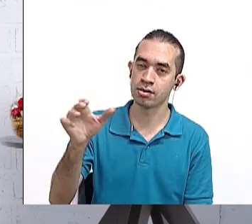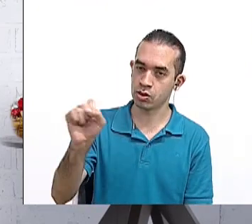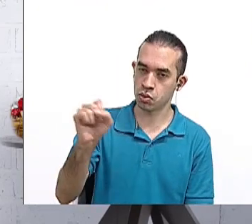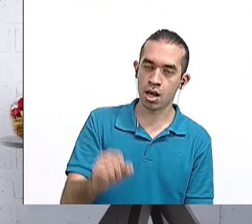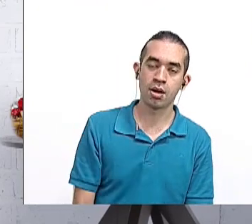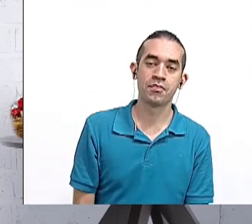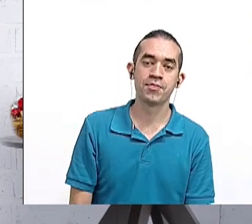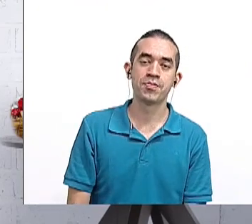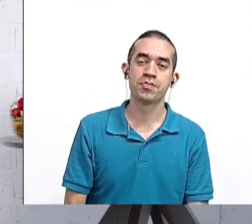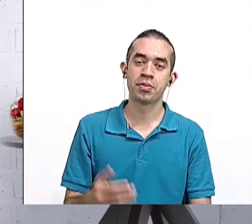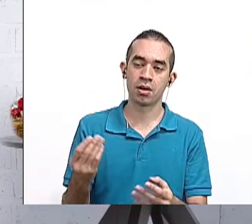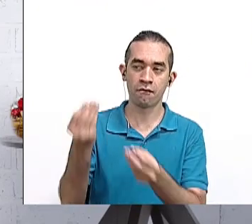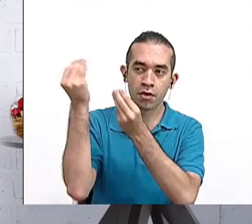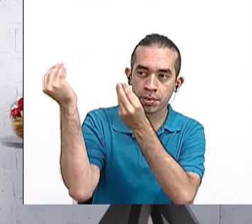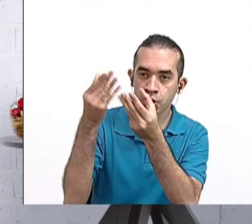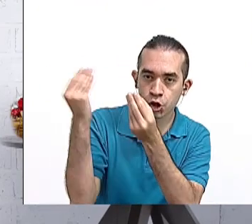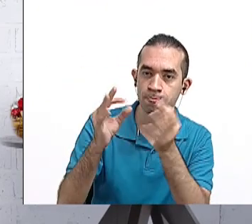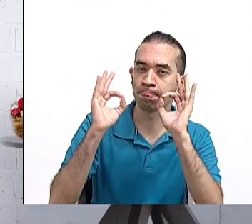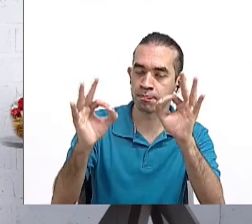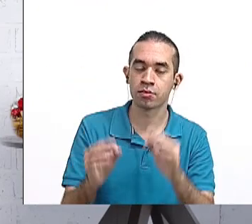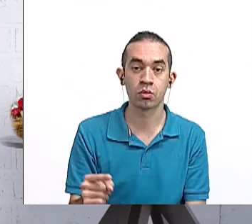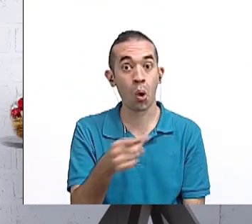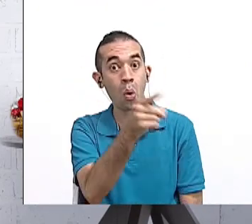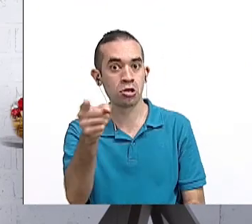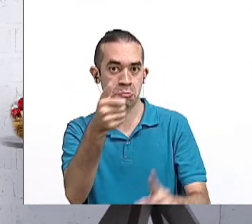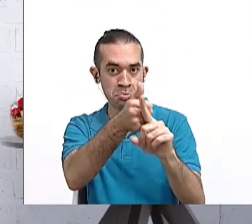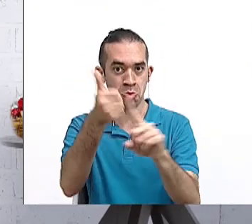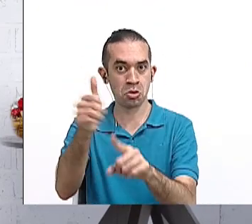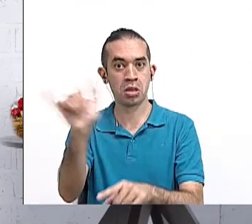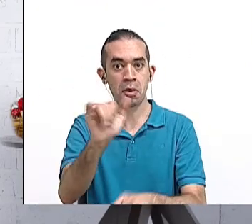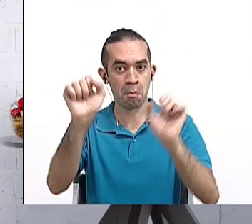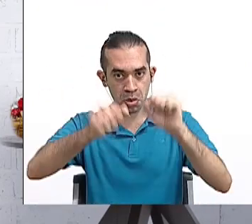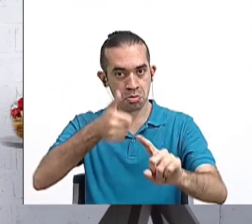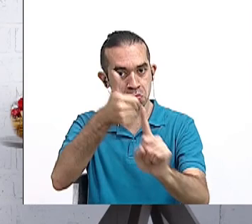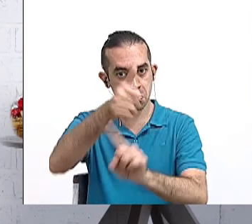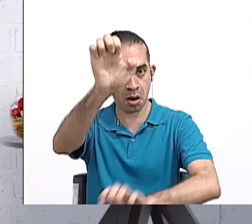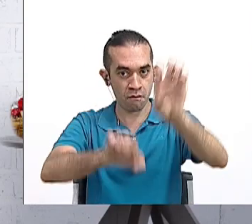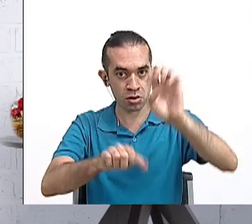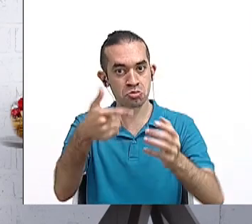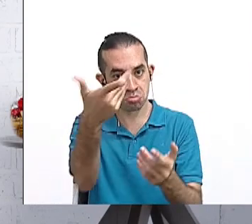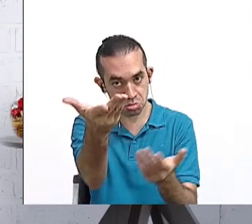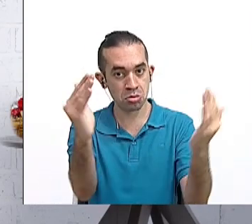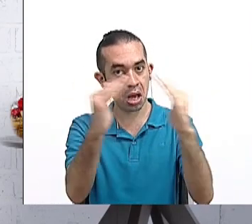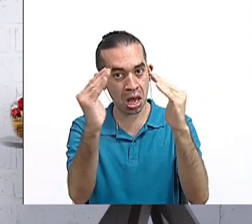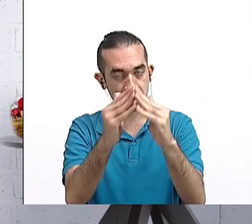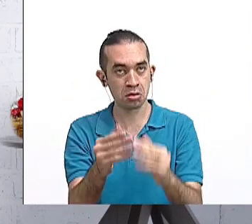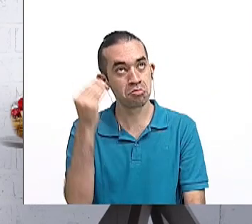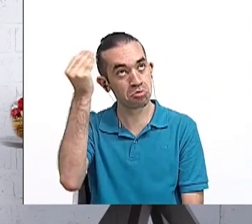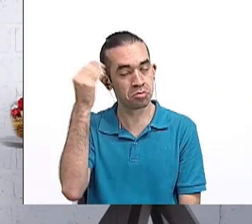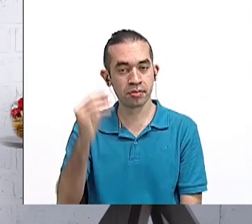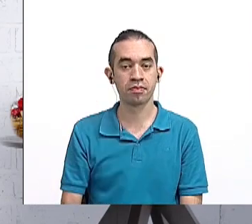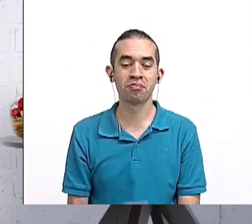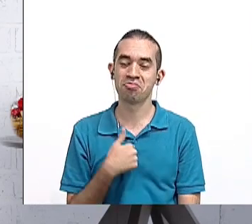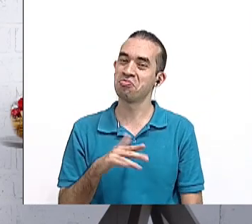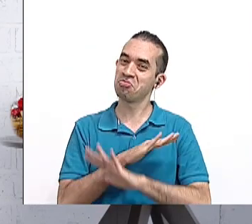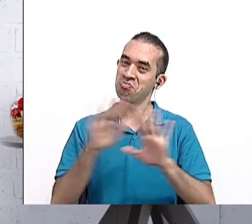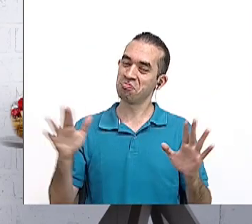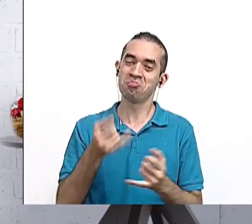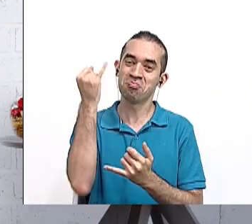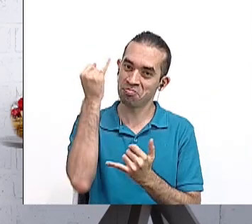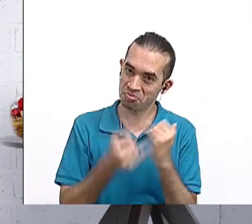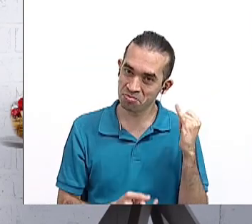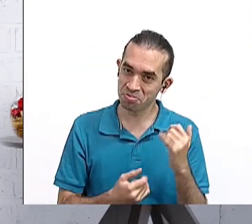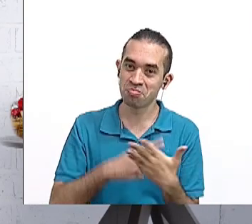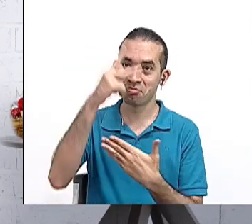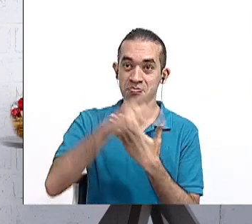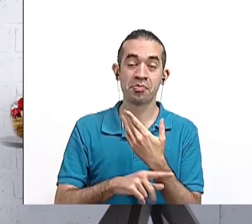por esos aportes y ustedes también pueden autoevaluarse lo que es en sus casitas de mi parte ya estamos cerrando lo que es el programa